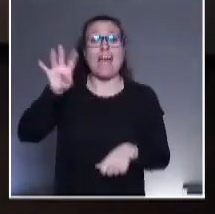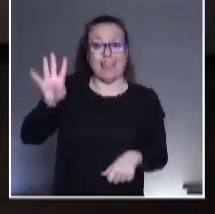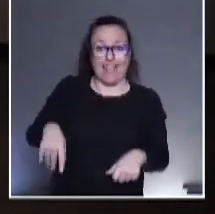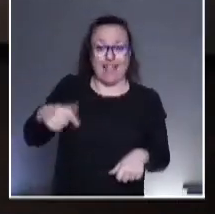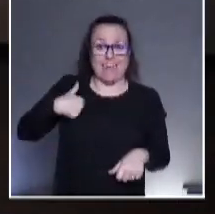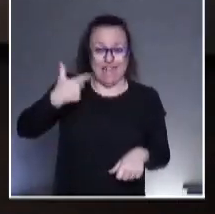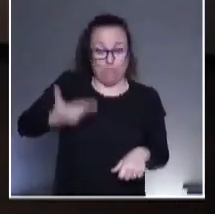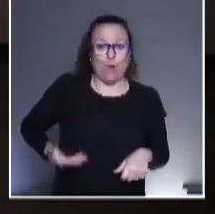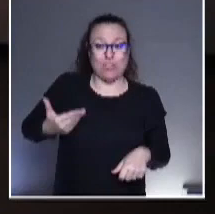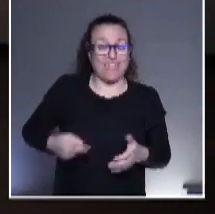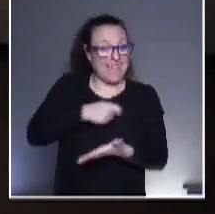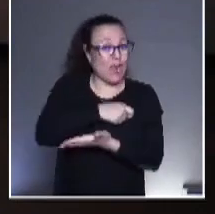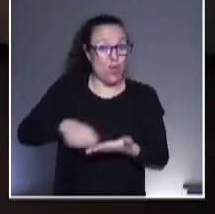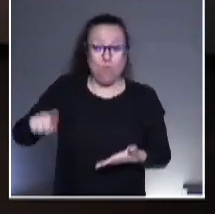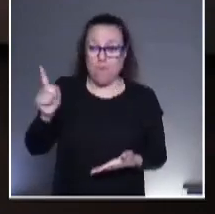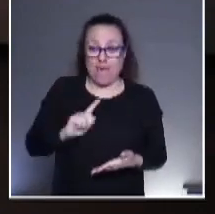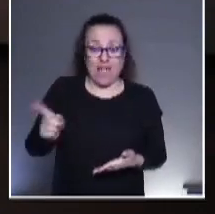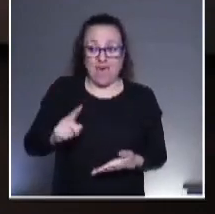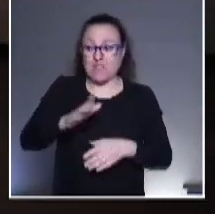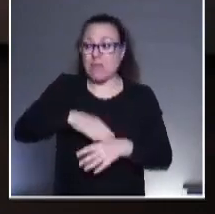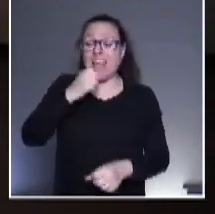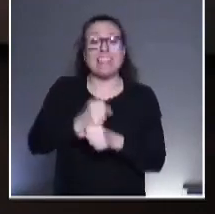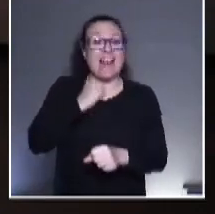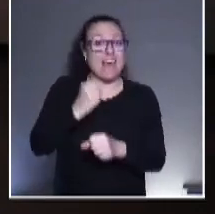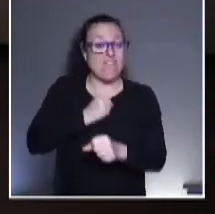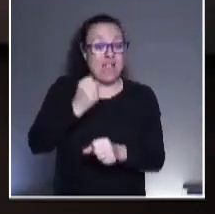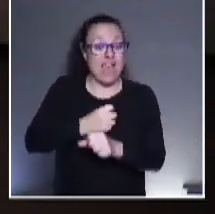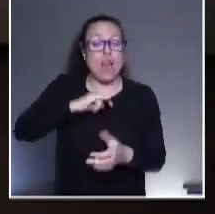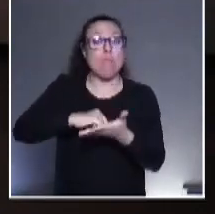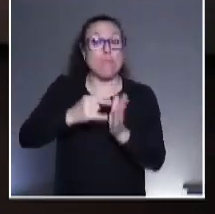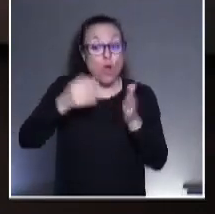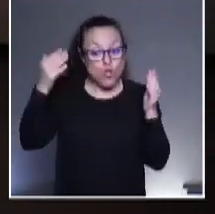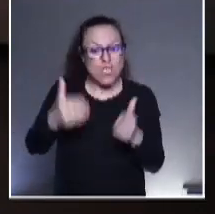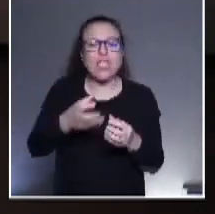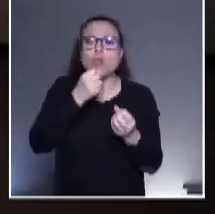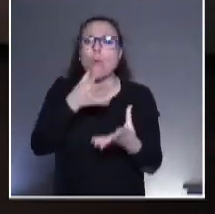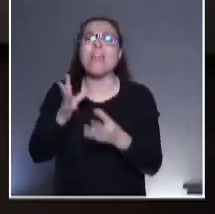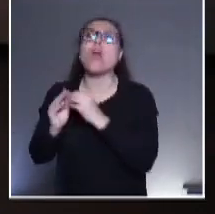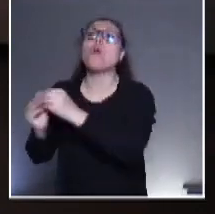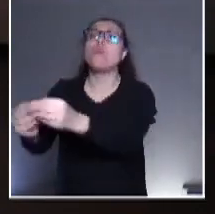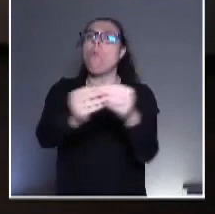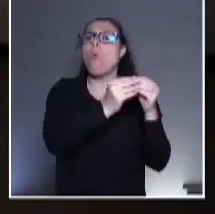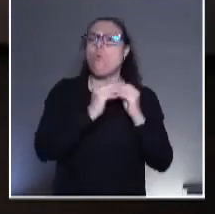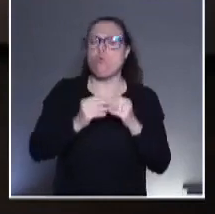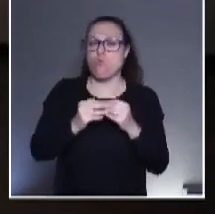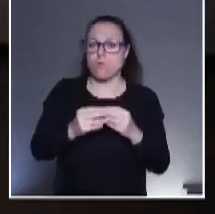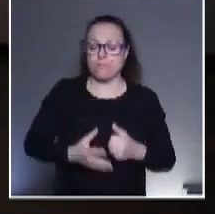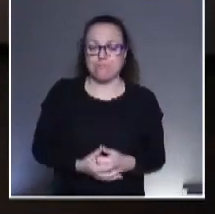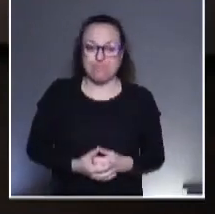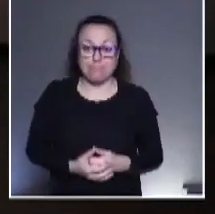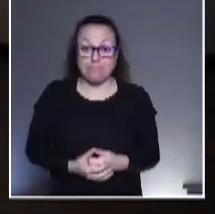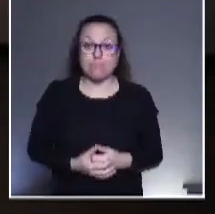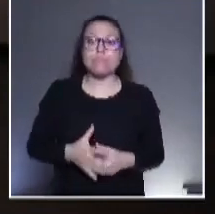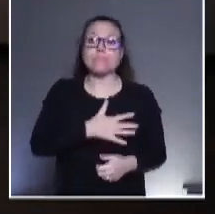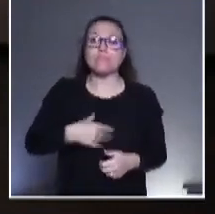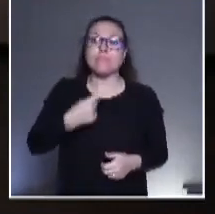para mí es muy importante, para trabajar en un proyecto para el bien común. Algo